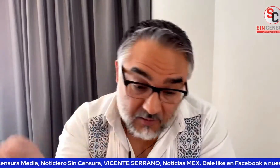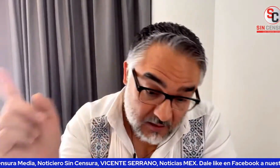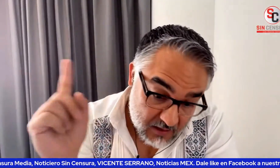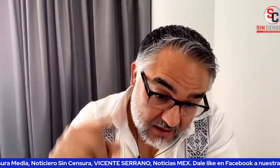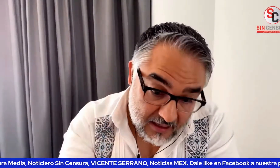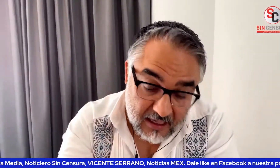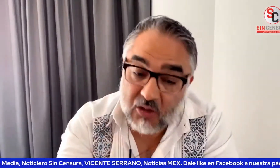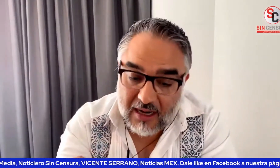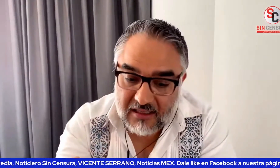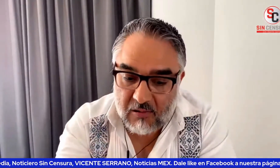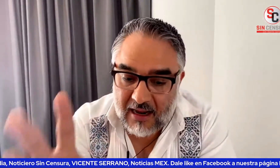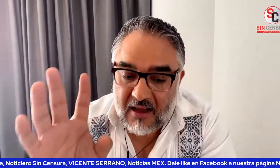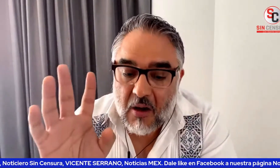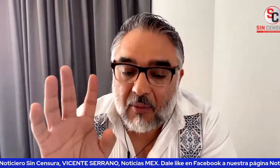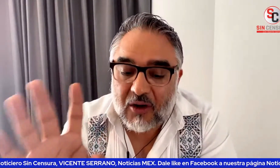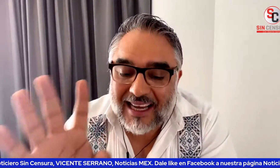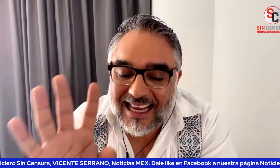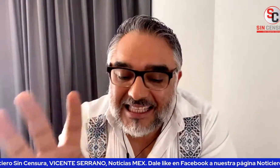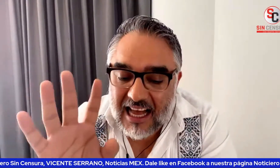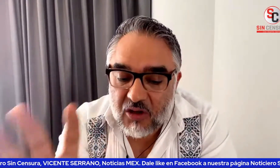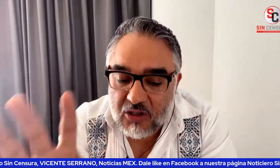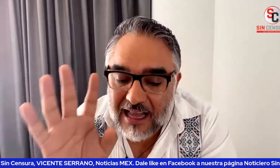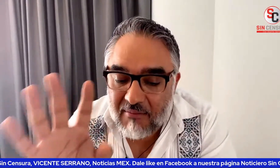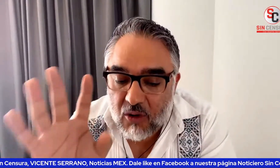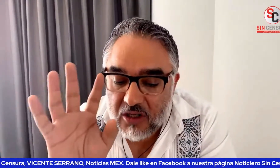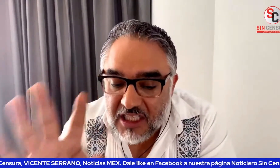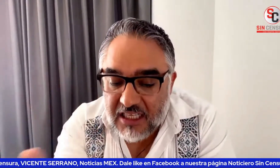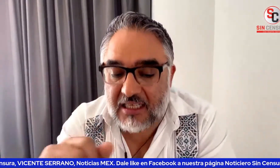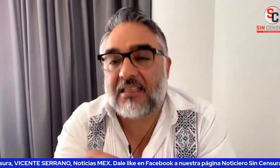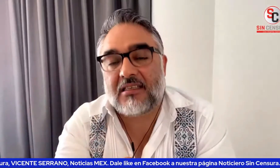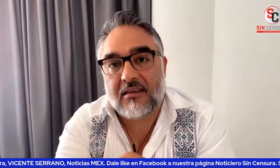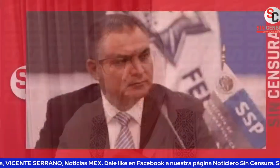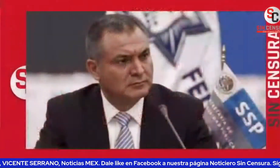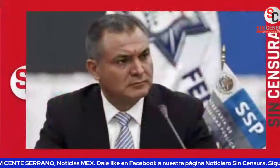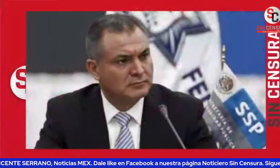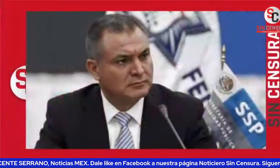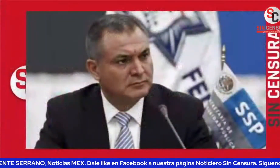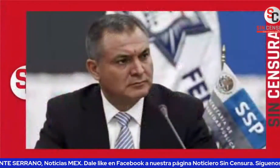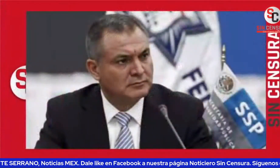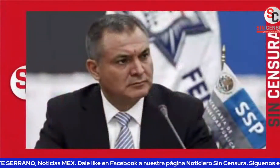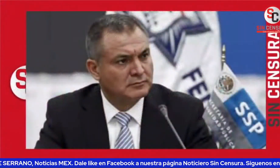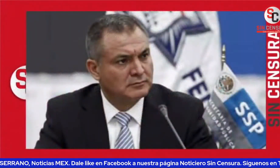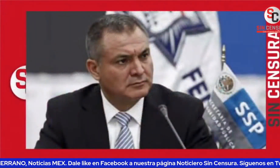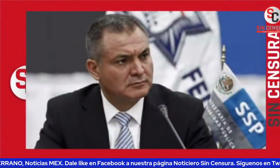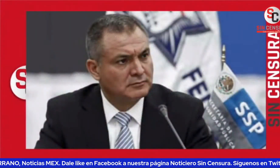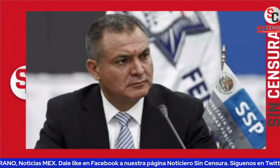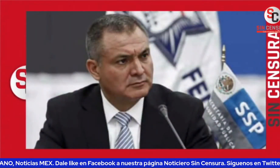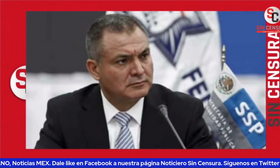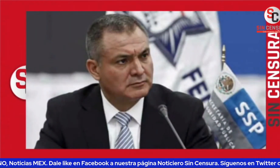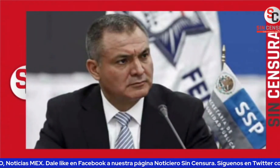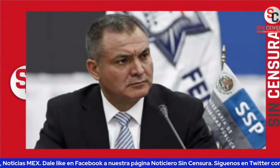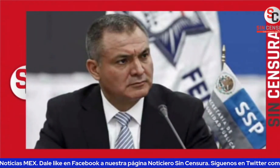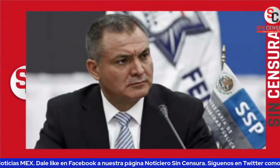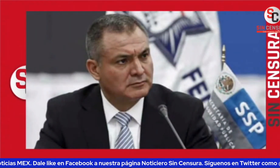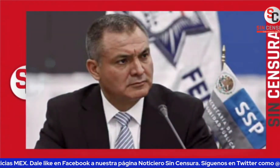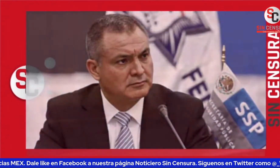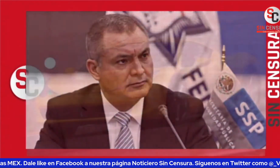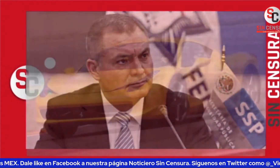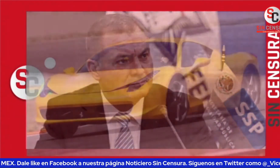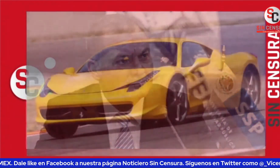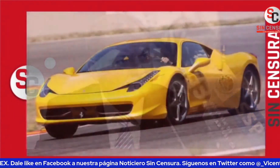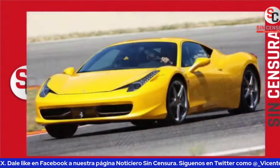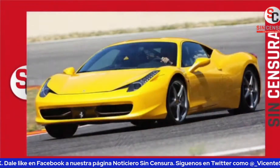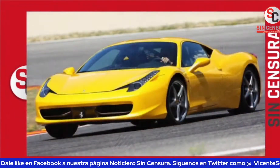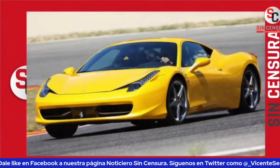Cárdenas Palomino, regreso a García Luna, porque hasta 2 Lamborghinis manejaba el señor. Es importante esto